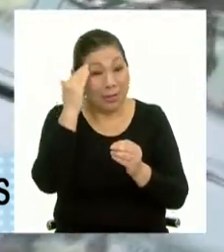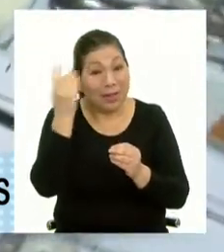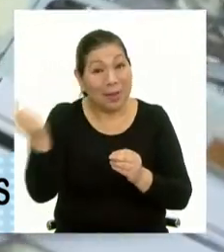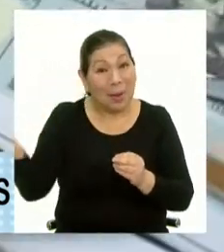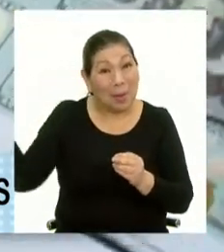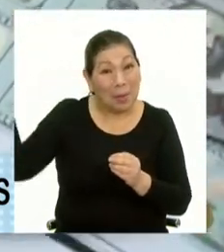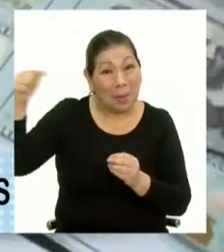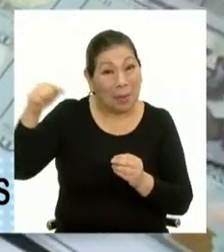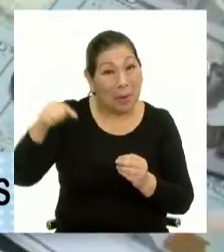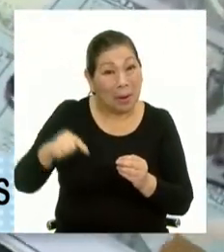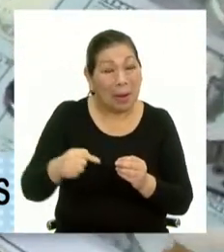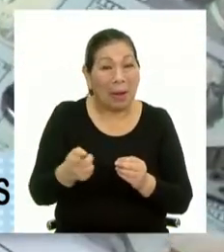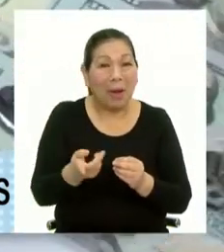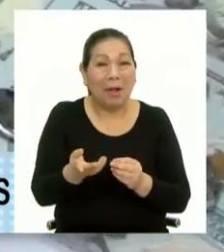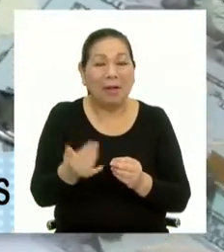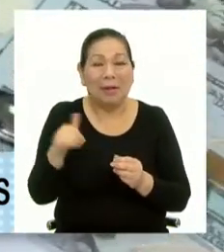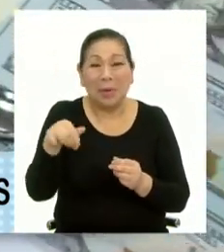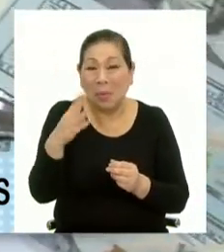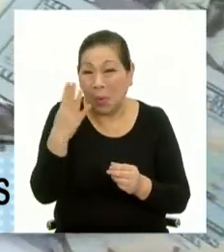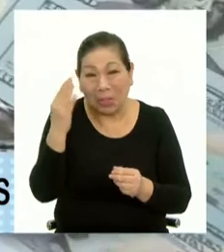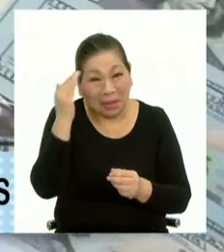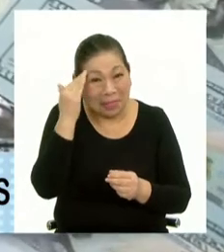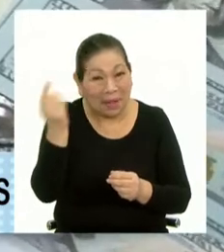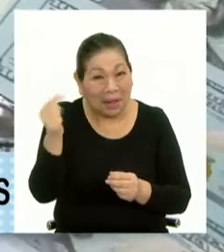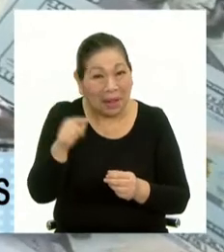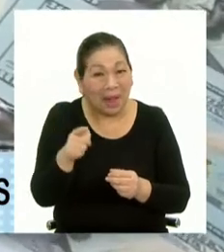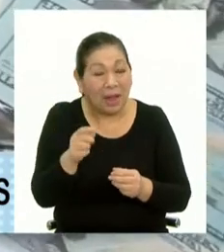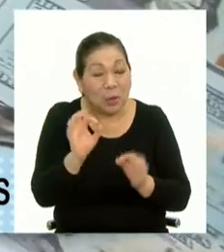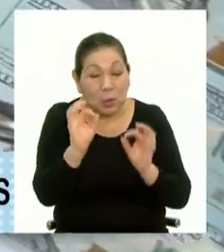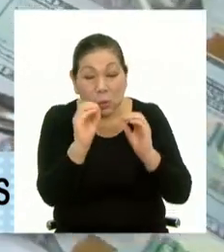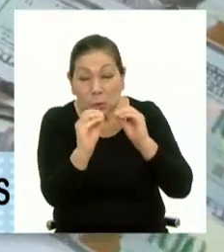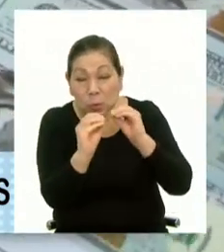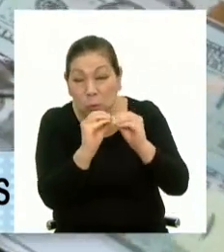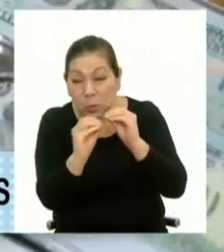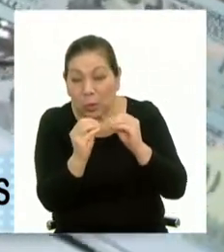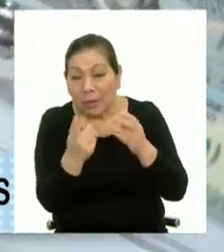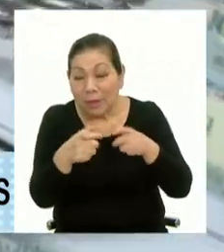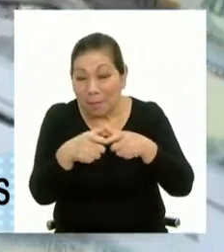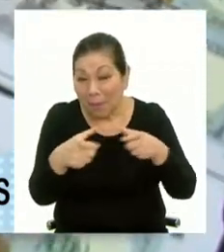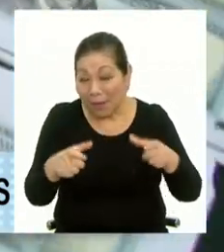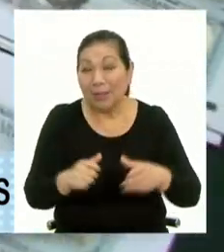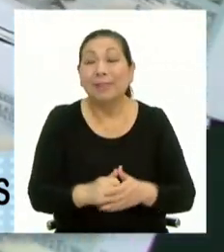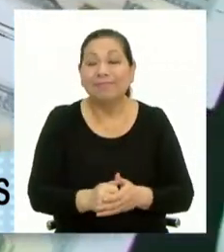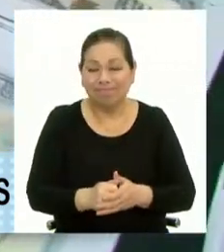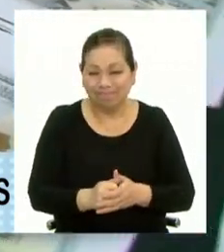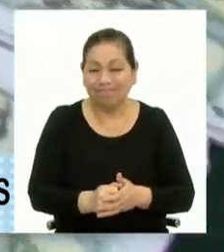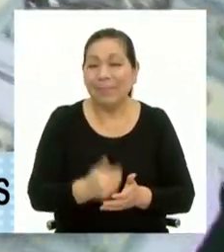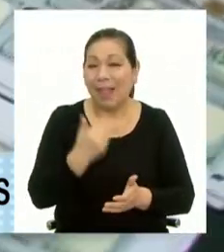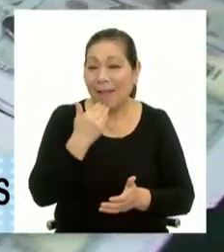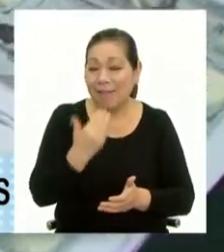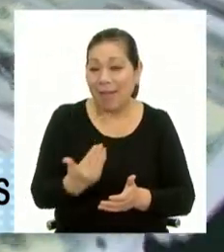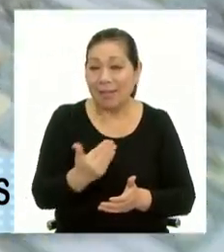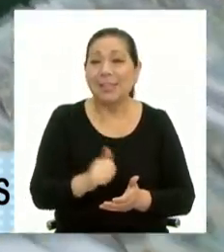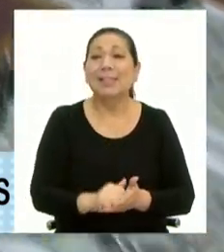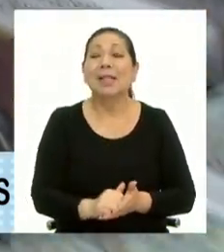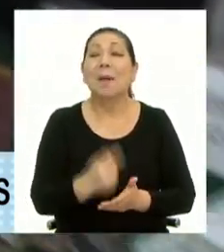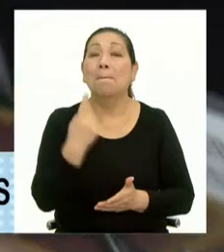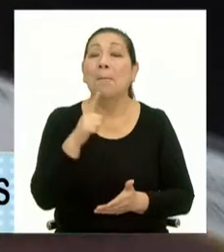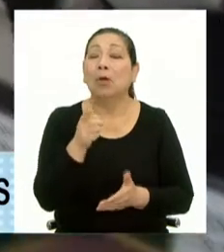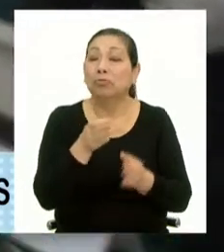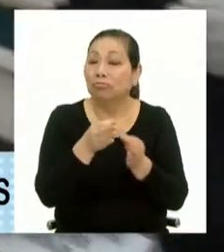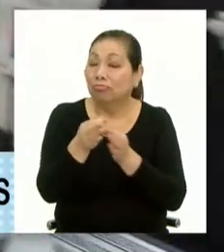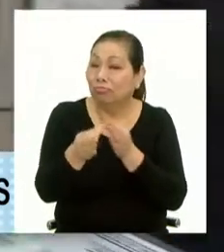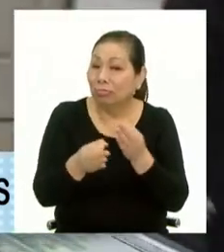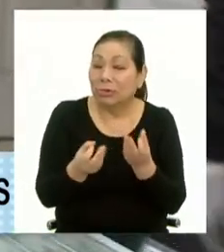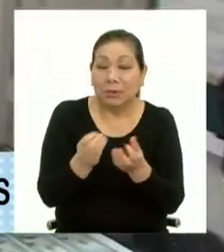que ingresó en forma ilícita a nuestro país y era el que iba a dar el acabado a estos billetes. Muchísimas gracias, coronel general, con respecto a